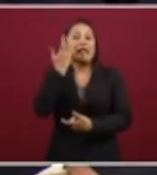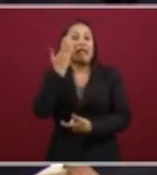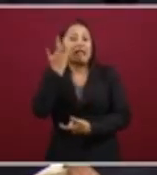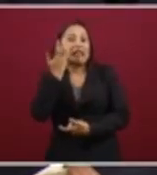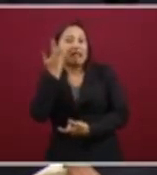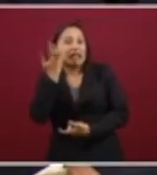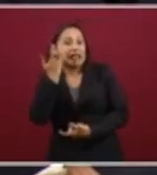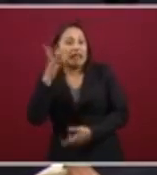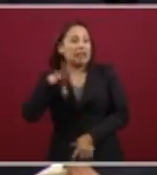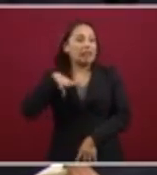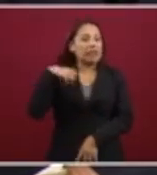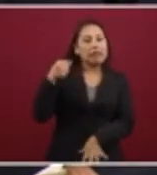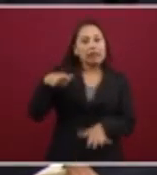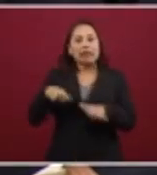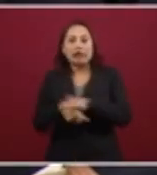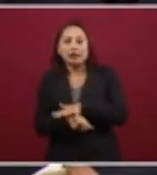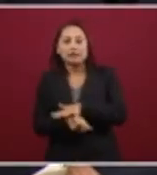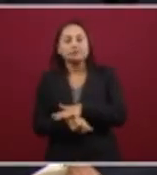robar,